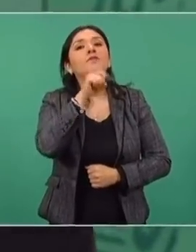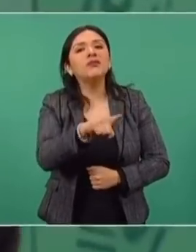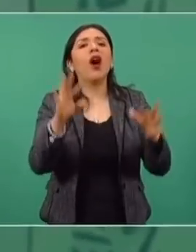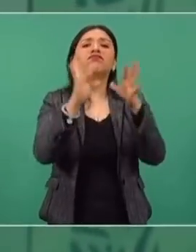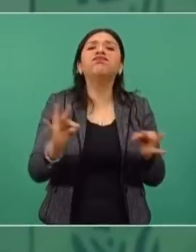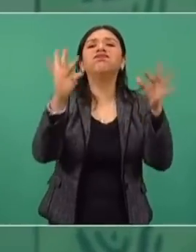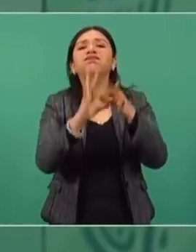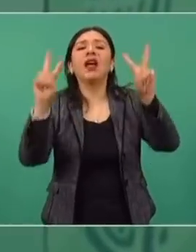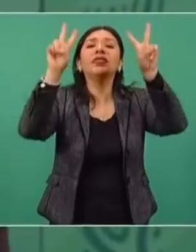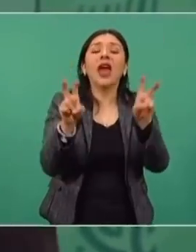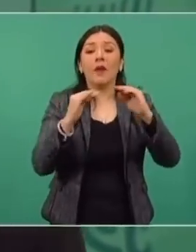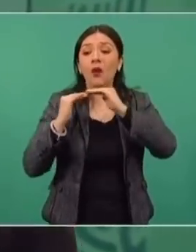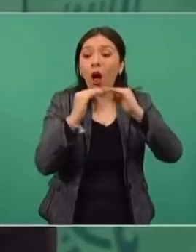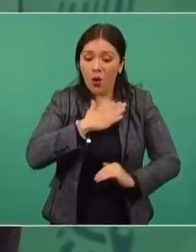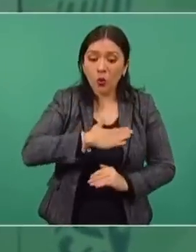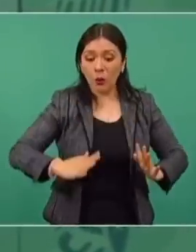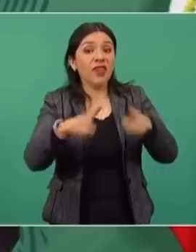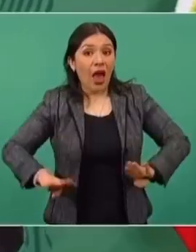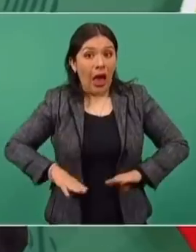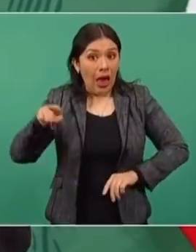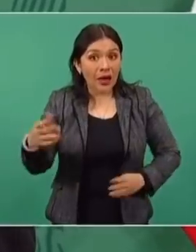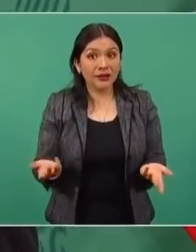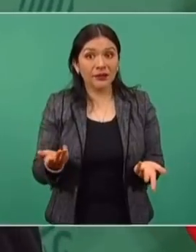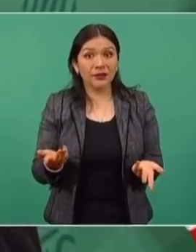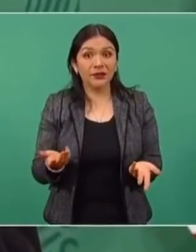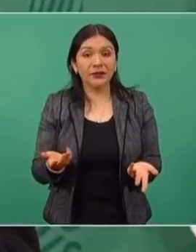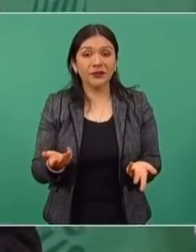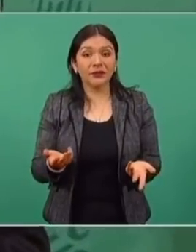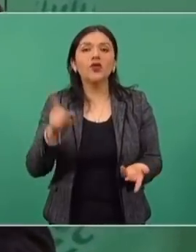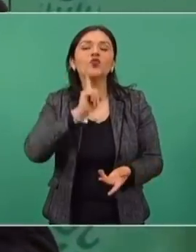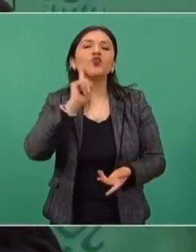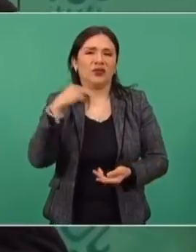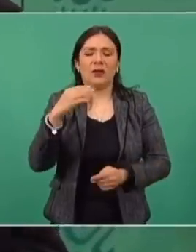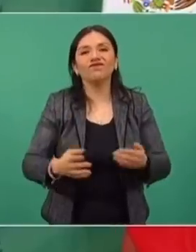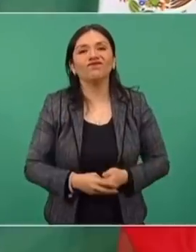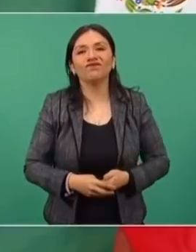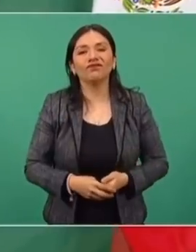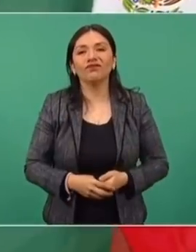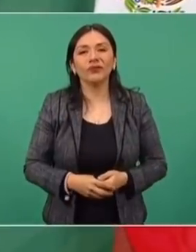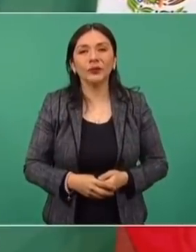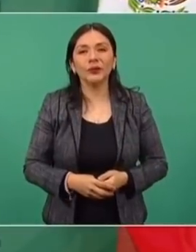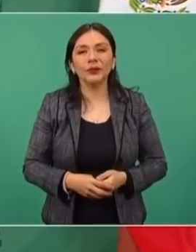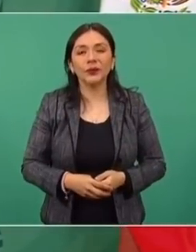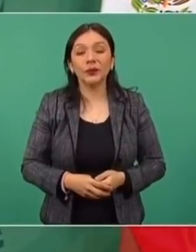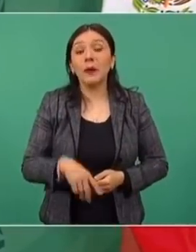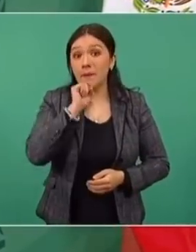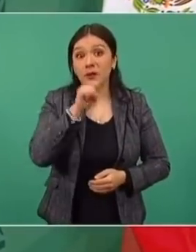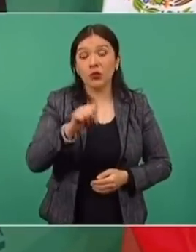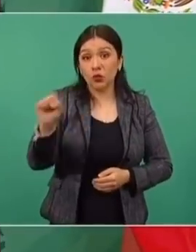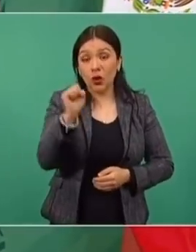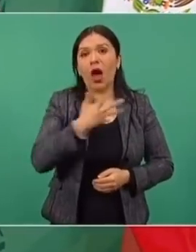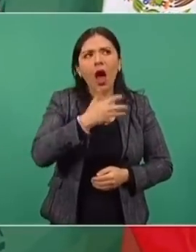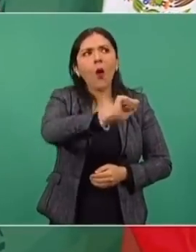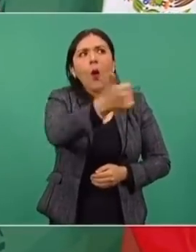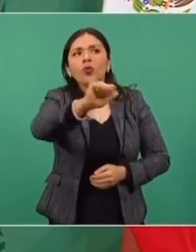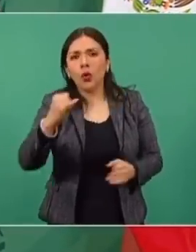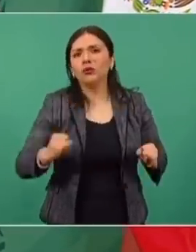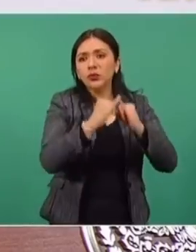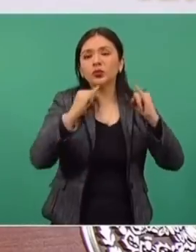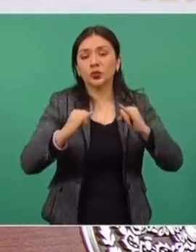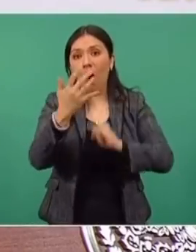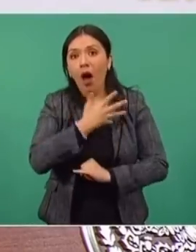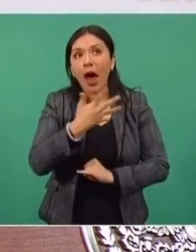sobre temas democráticos y electorales con doctora Carmen Aristegui. También, afortunadamente, pues hay otras instancias,